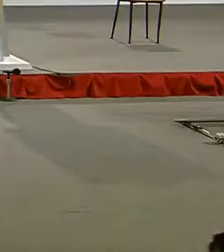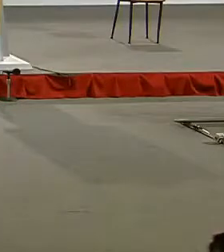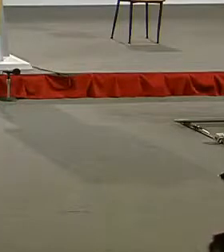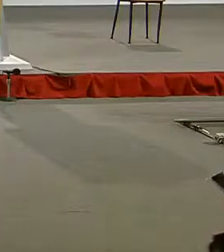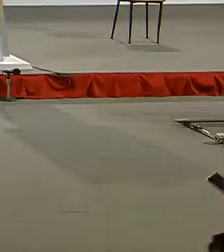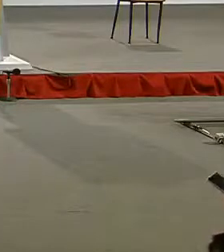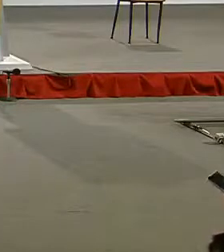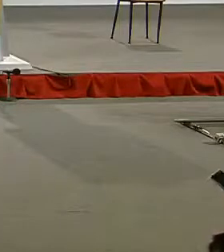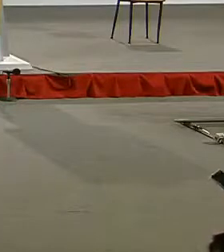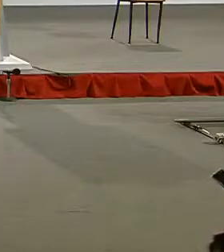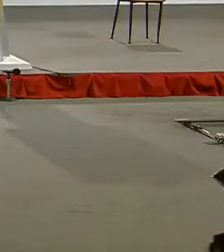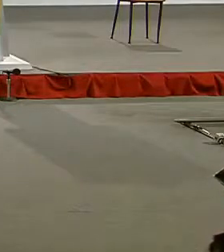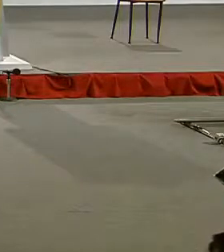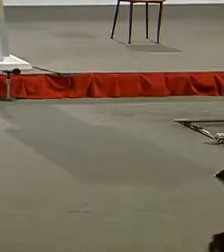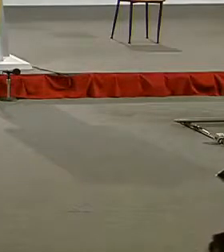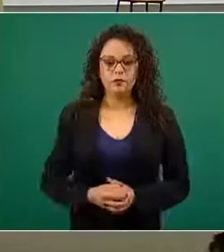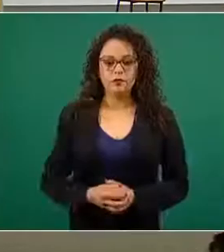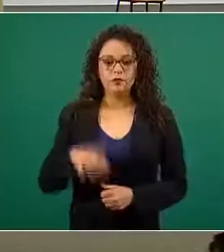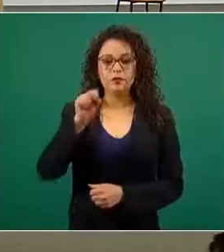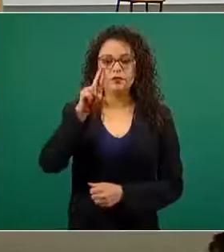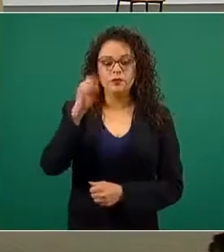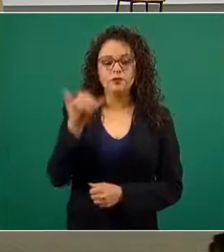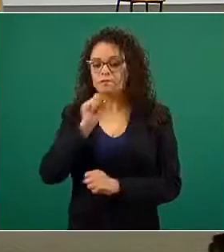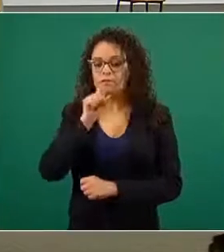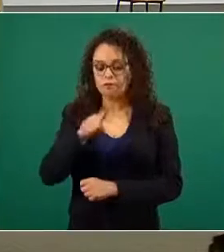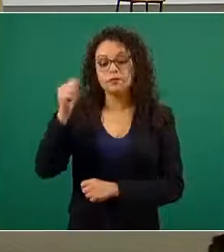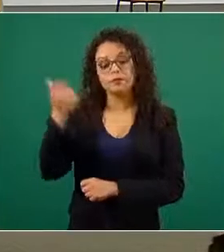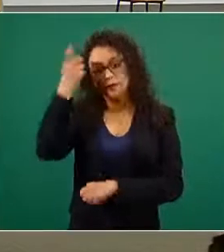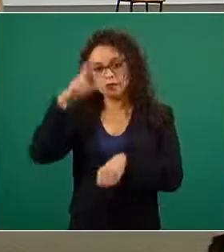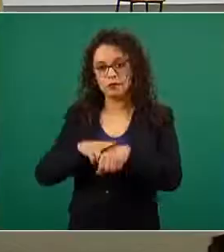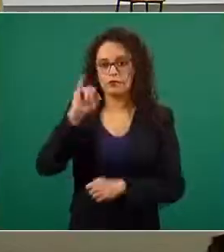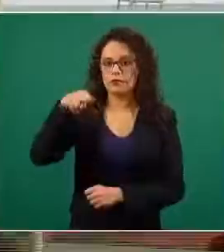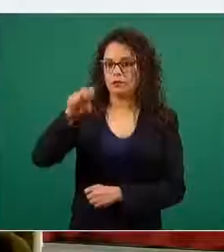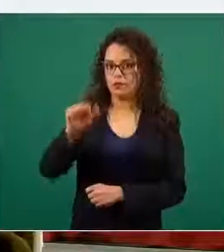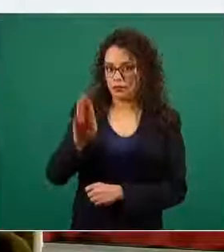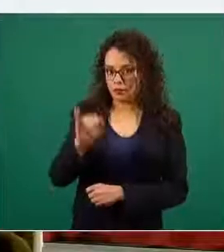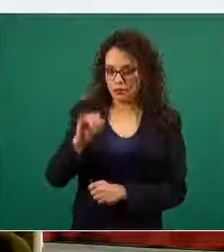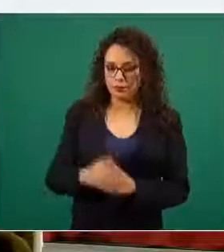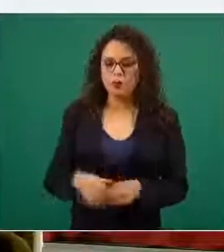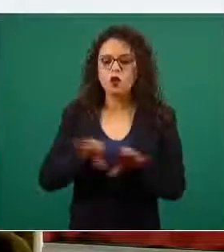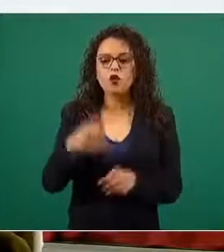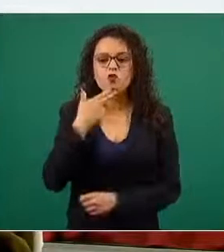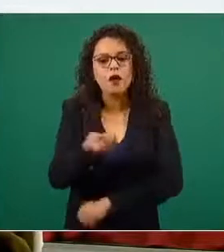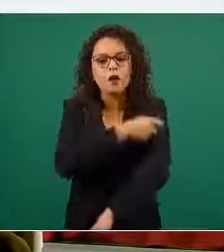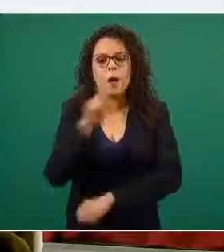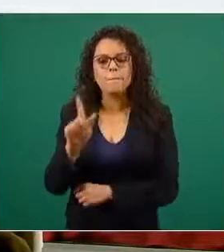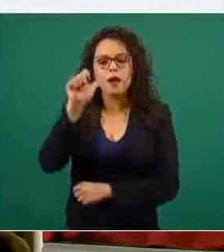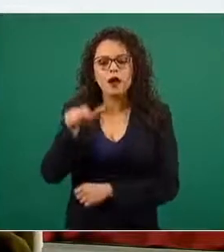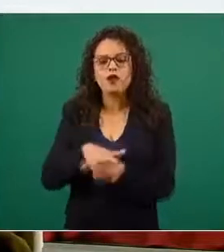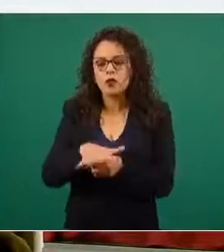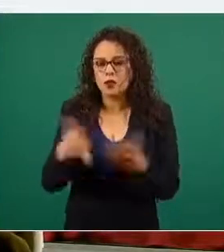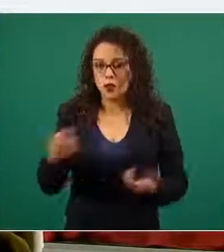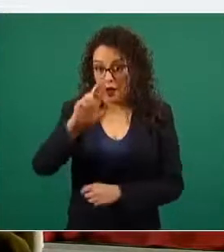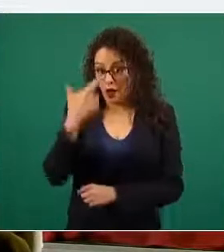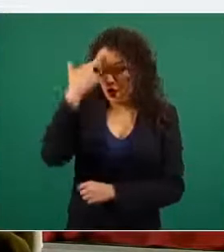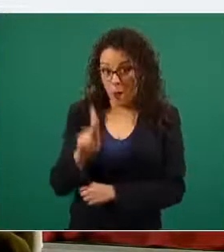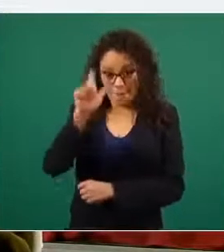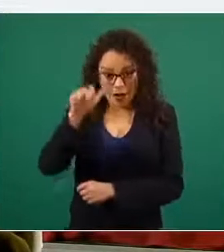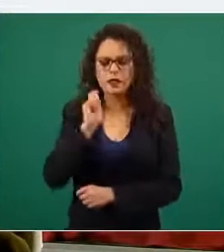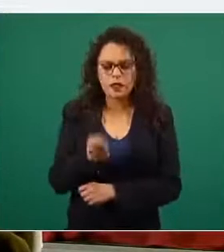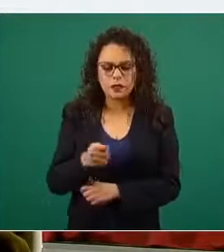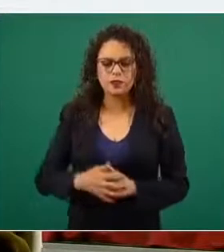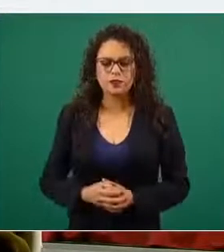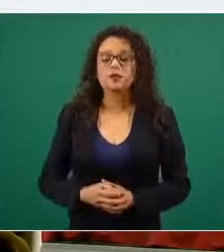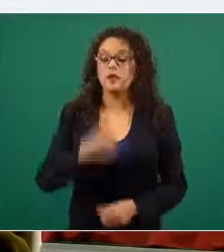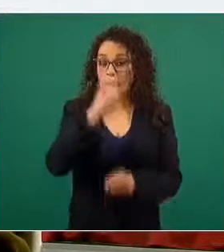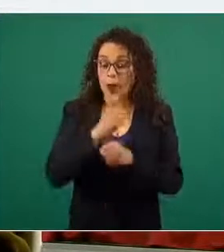secretario de la Marina, y también Juan Ferrer, director del INSABI. Ahora comento sobre el uso de estas vacunas y el plan de vacunación. Recordar que el plan de vacunación tiene un